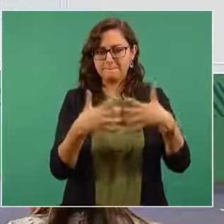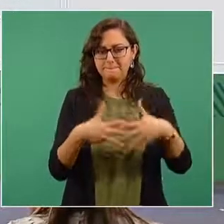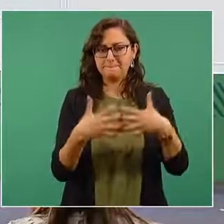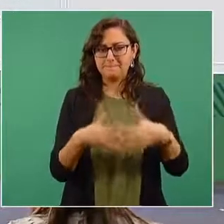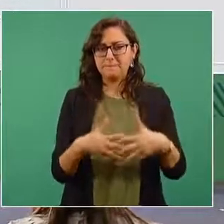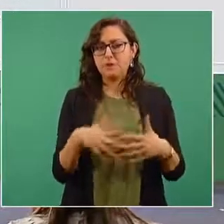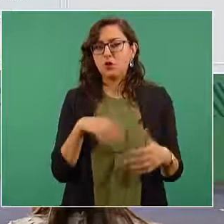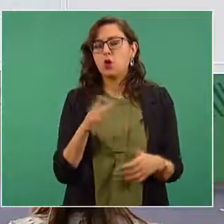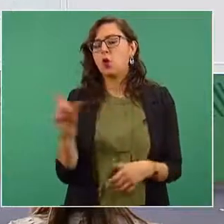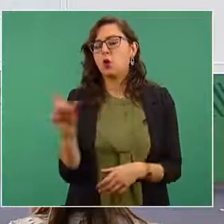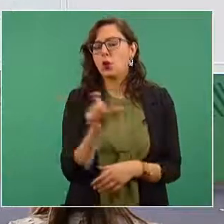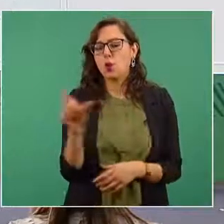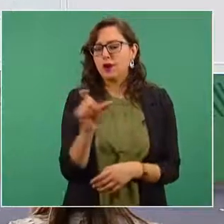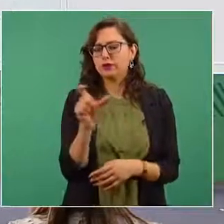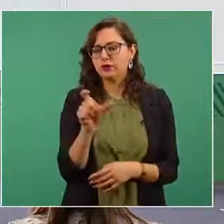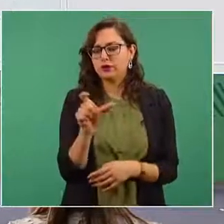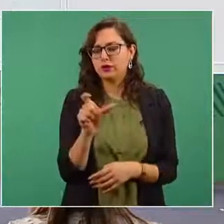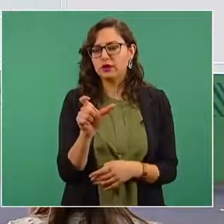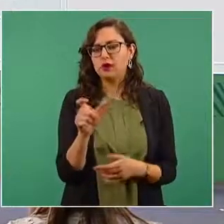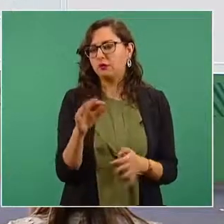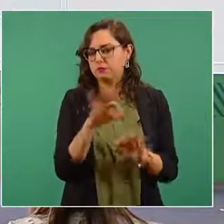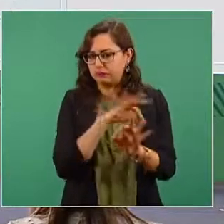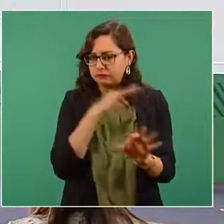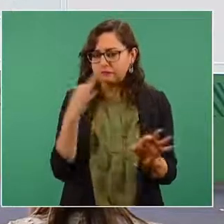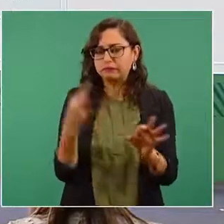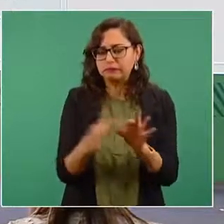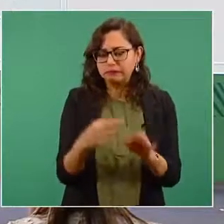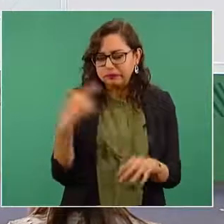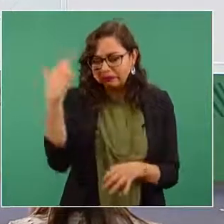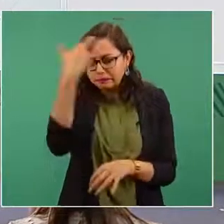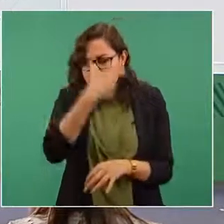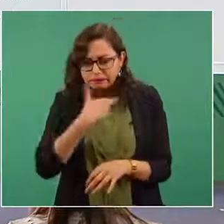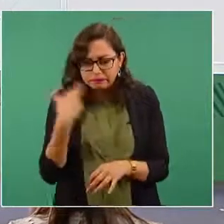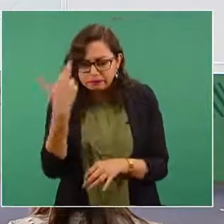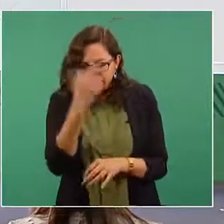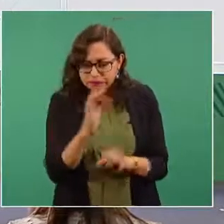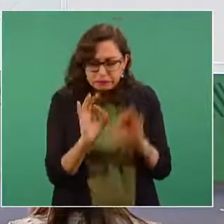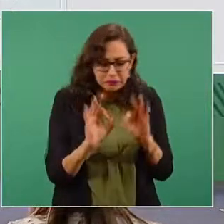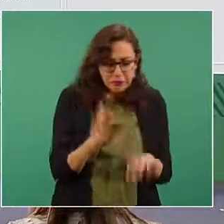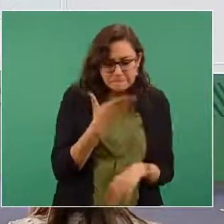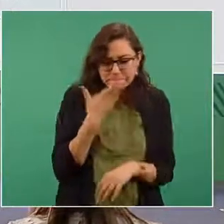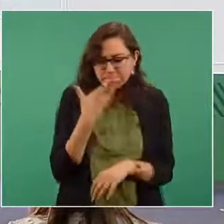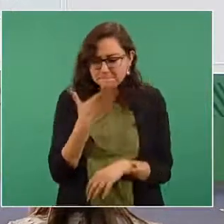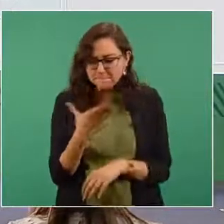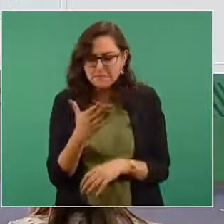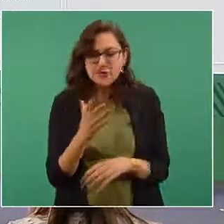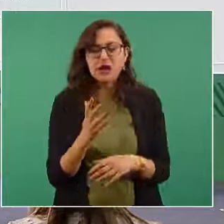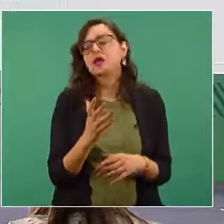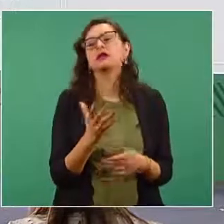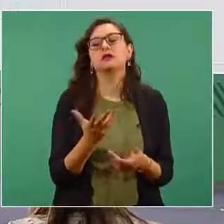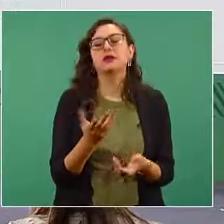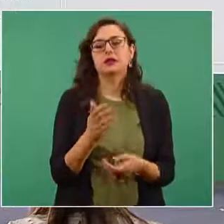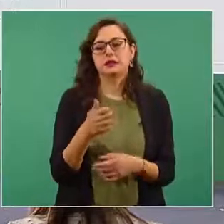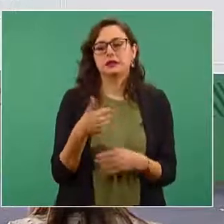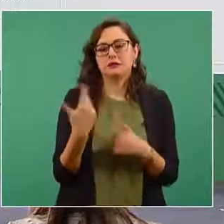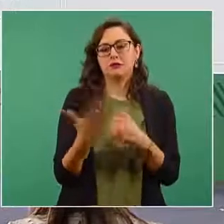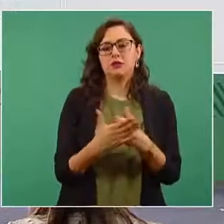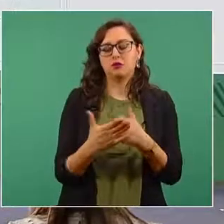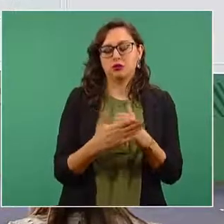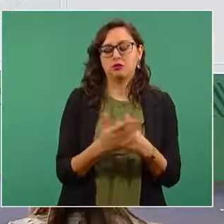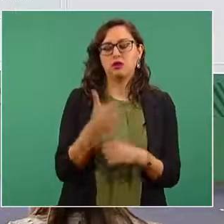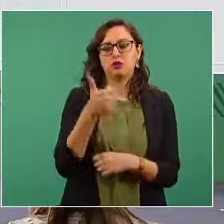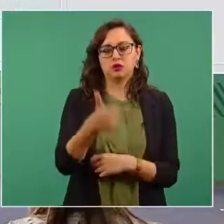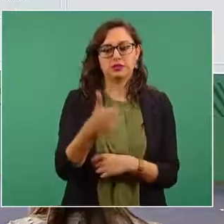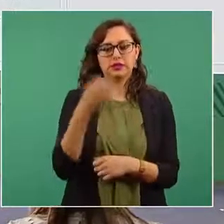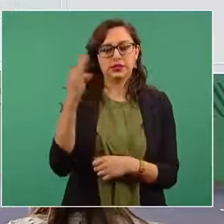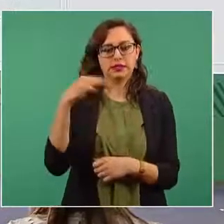estarán listas el 6 de marzo para su evaluación por parte de la Comisión de Control Analítico y Ampliación de